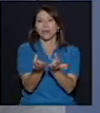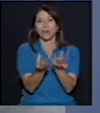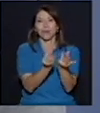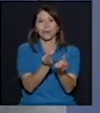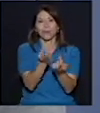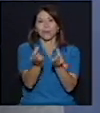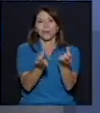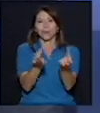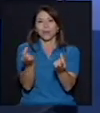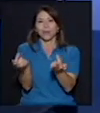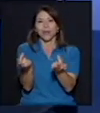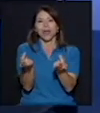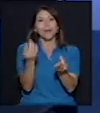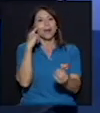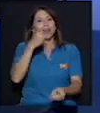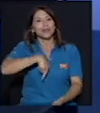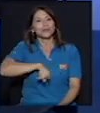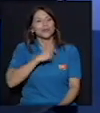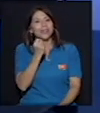tan difíciles.